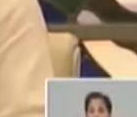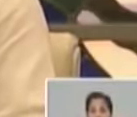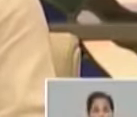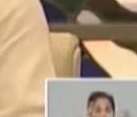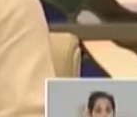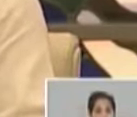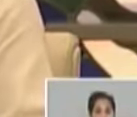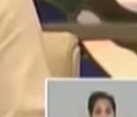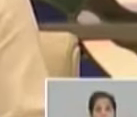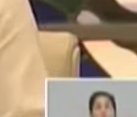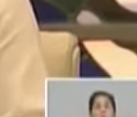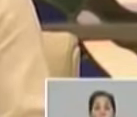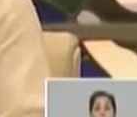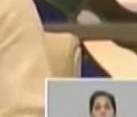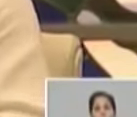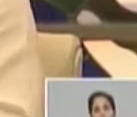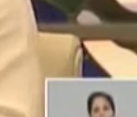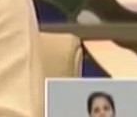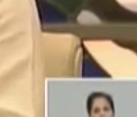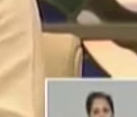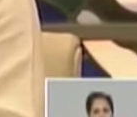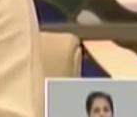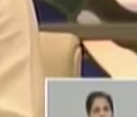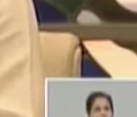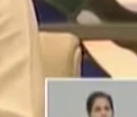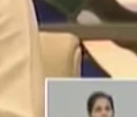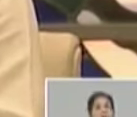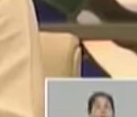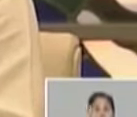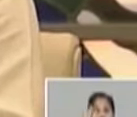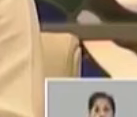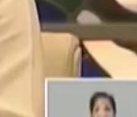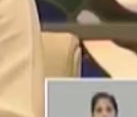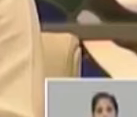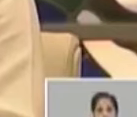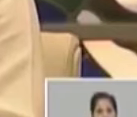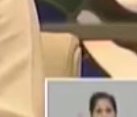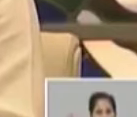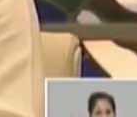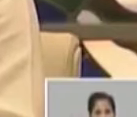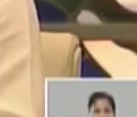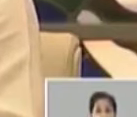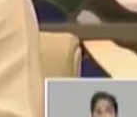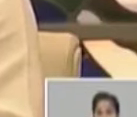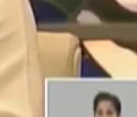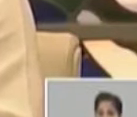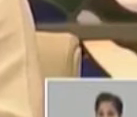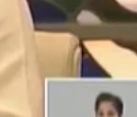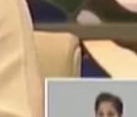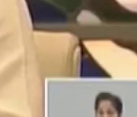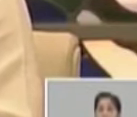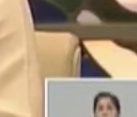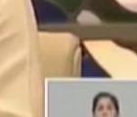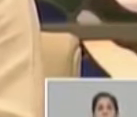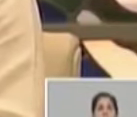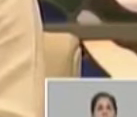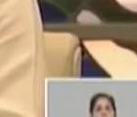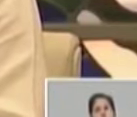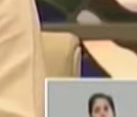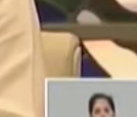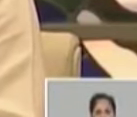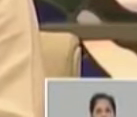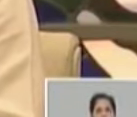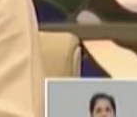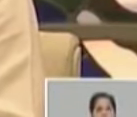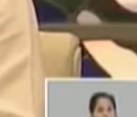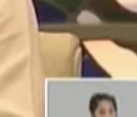previsto para cada una de las etapas. Nosotros nos hemos planteado tres etapas. Una etapa que es la preepidémica o fase 1, que es la fase